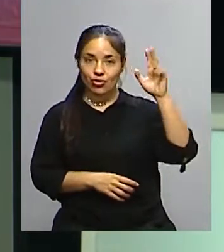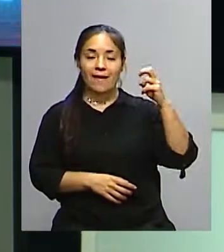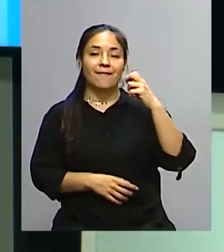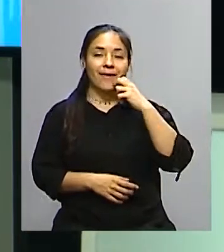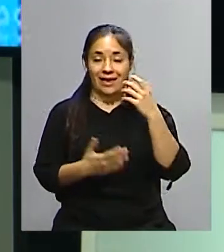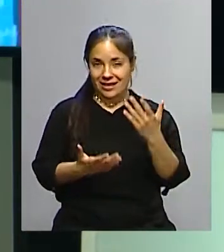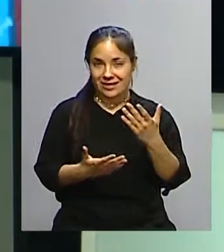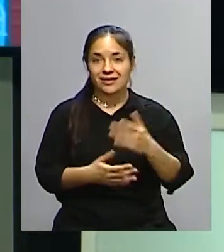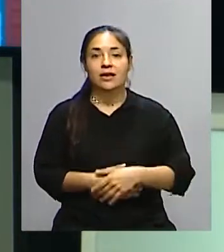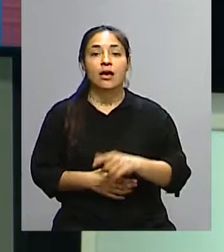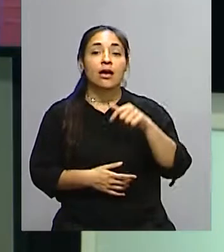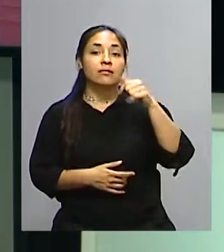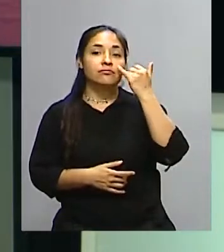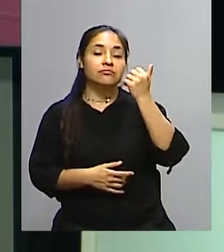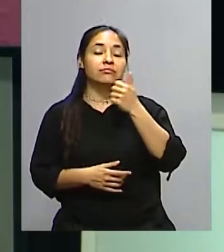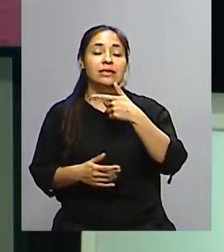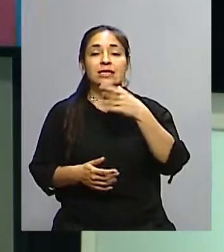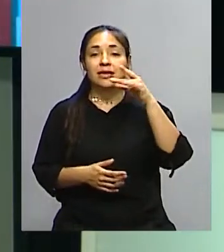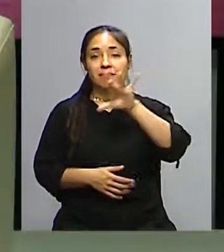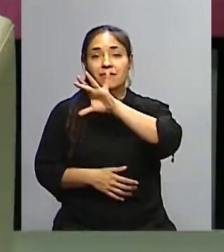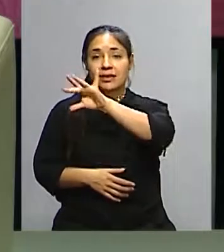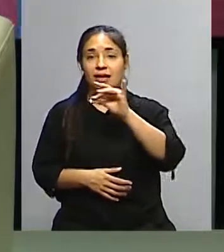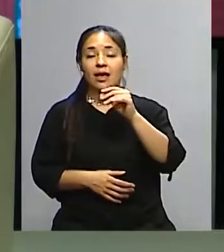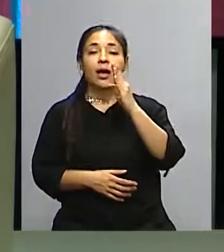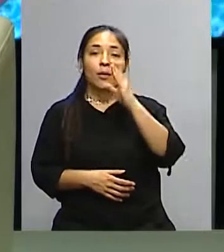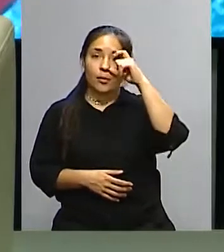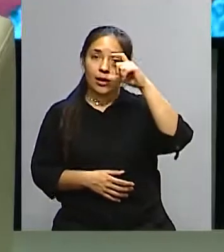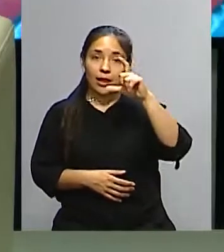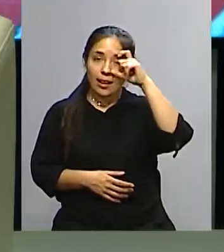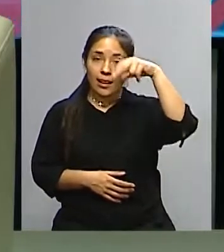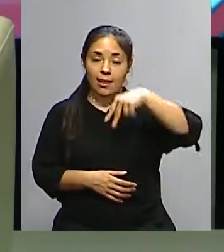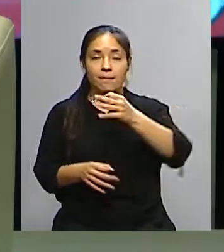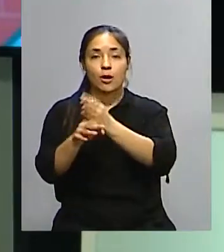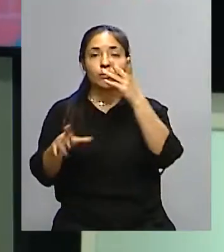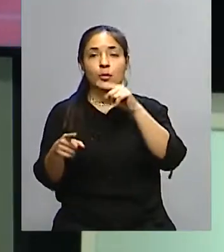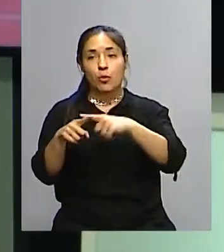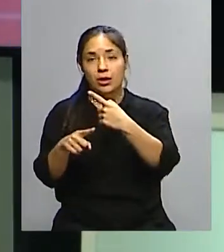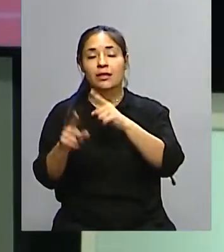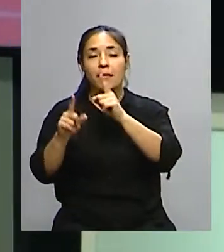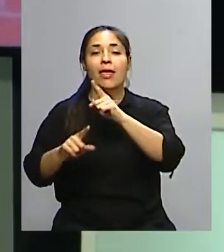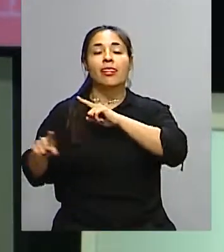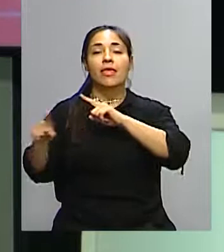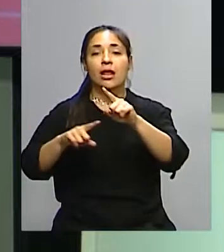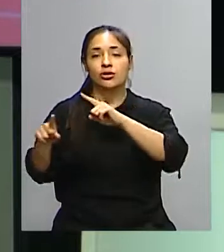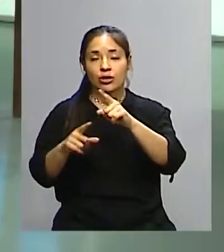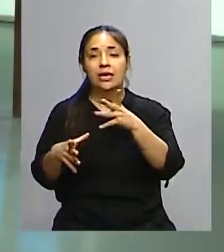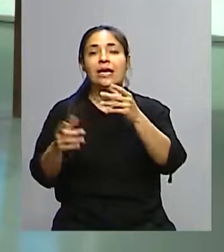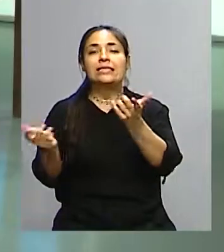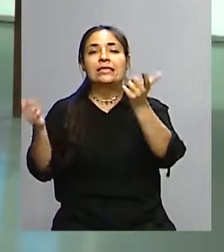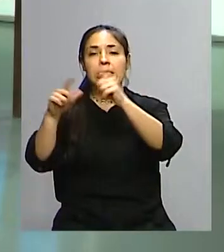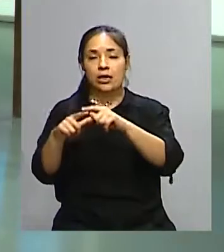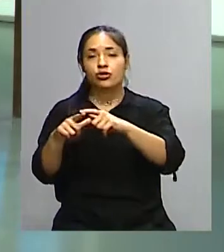vejeces. Hemos tenido la oportunidad de hablar con nuestra invitada, con Belén Álvarez Vargas, que es politóloga y directora del Centro de Estudios de Vejeces